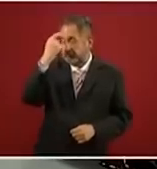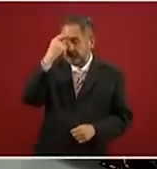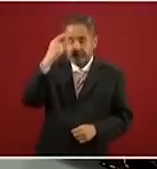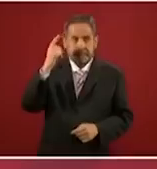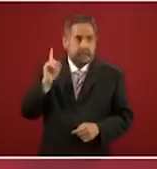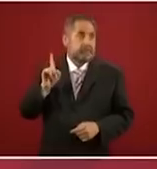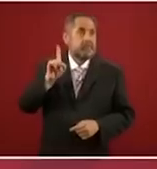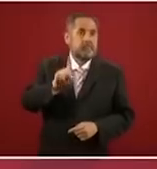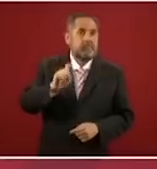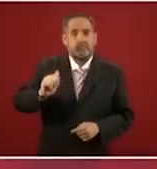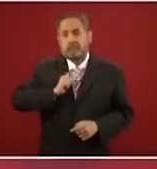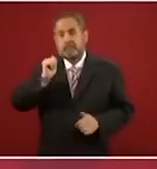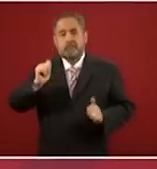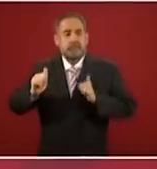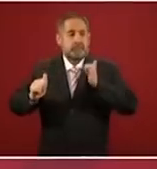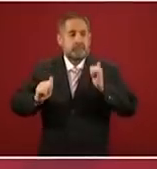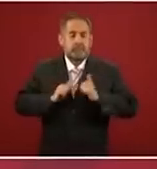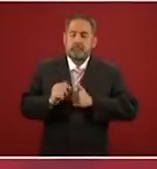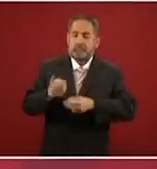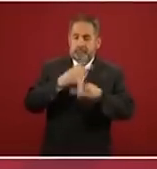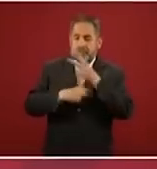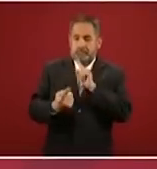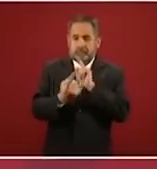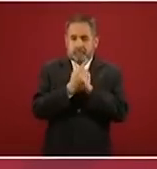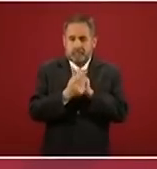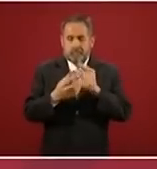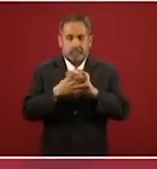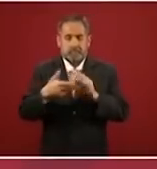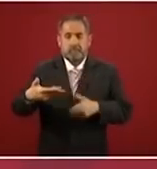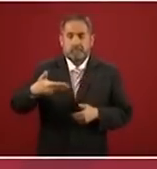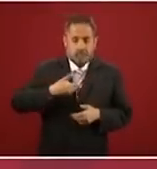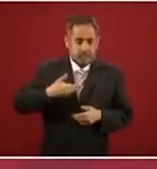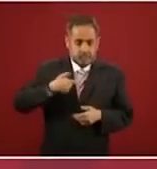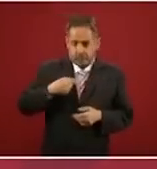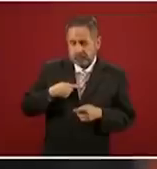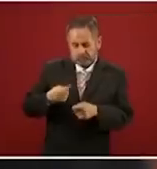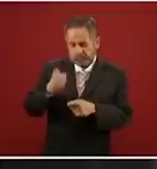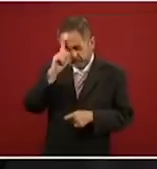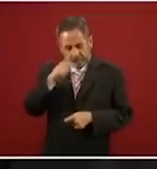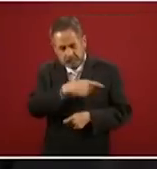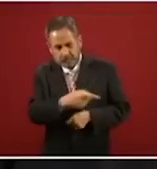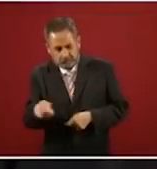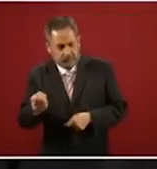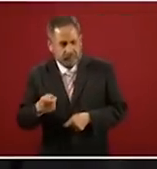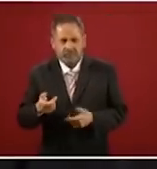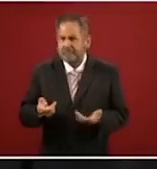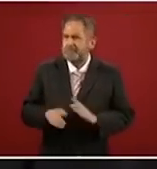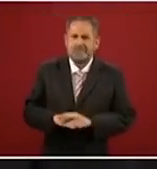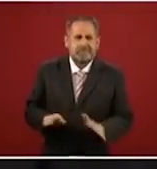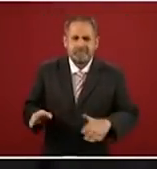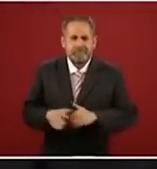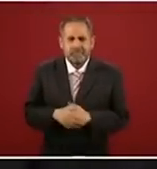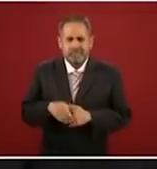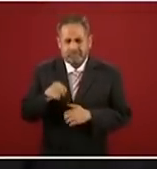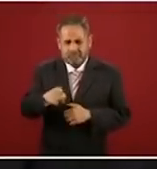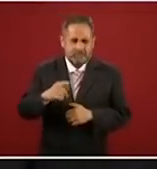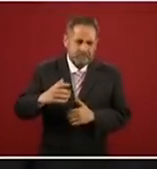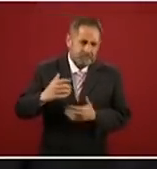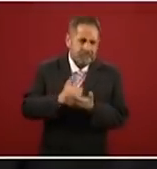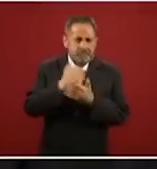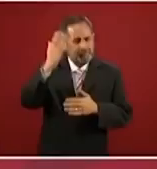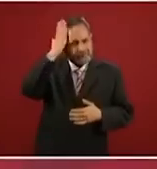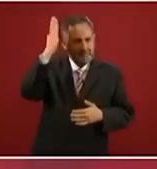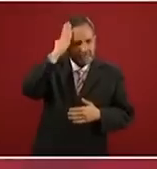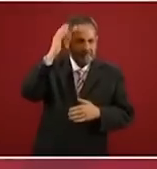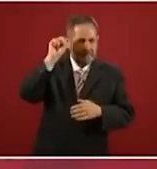la lucha que viene en algunos hasta pedirme que yo los recomiende para ver si ellos salen de